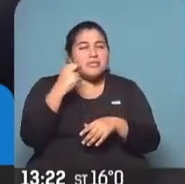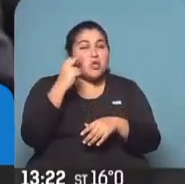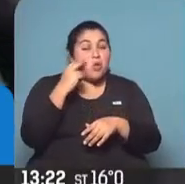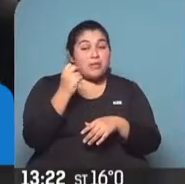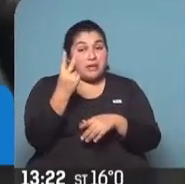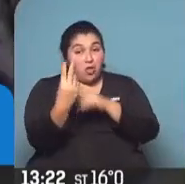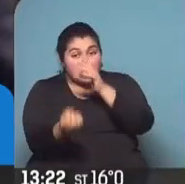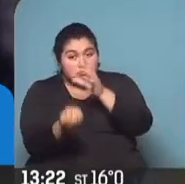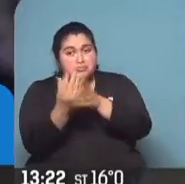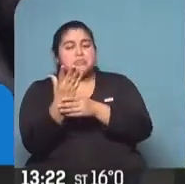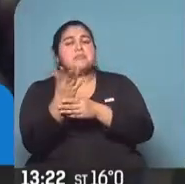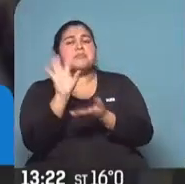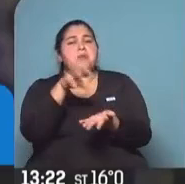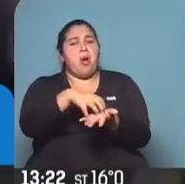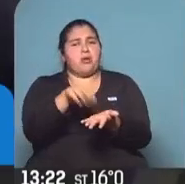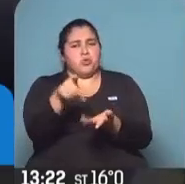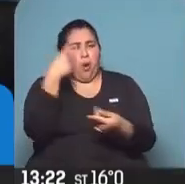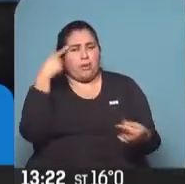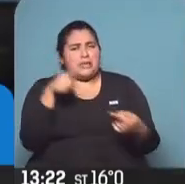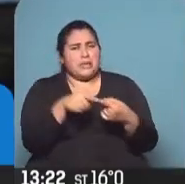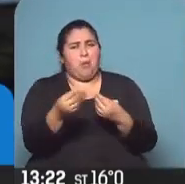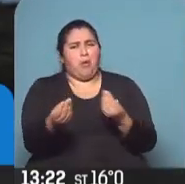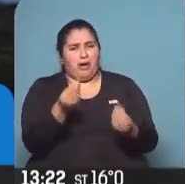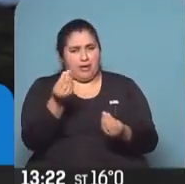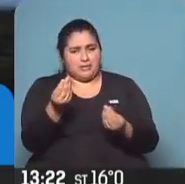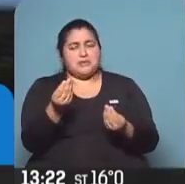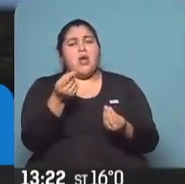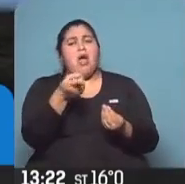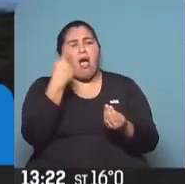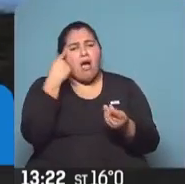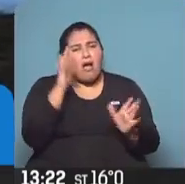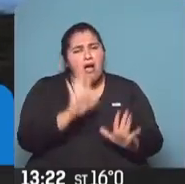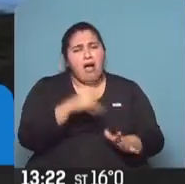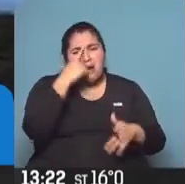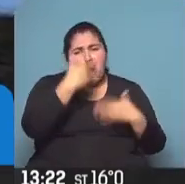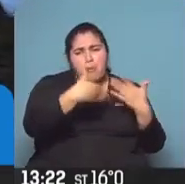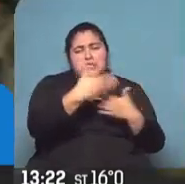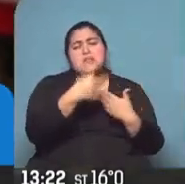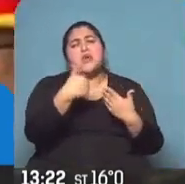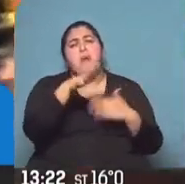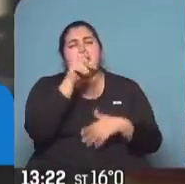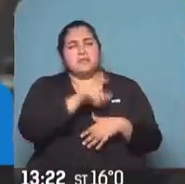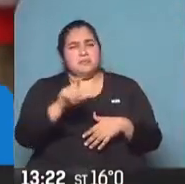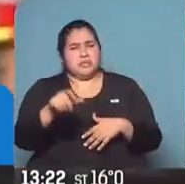siendo su visión capacitar al personal